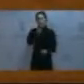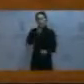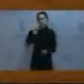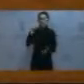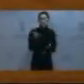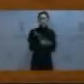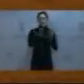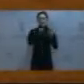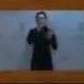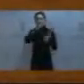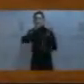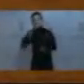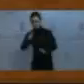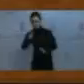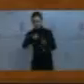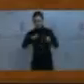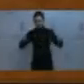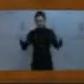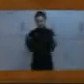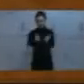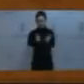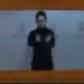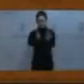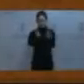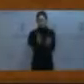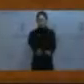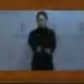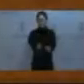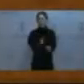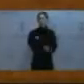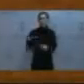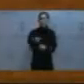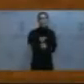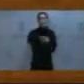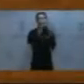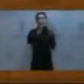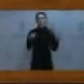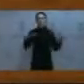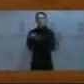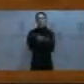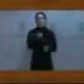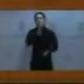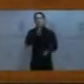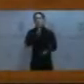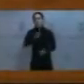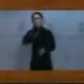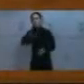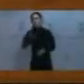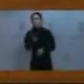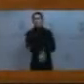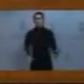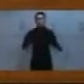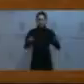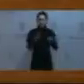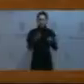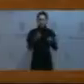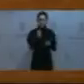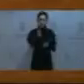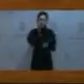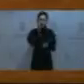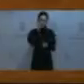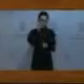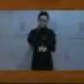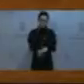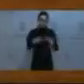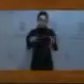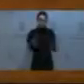13.603. y con un crecimiento vegetativo negativo de menos 7.034, que se repite año tras año. La tasa de reemplazo